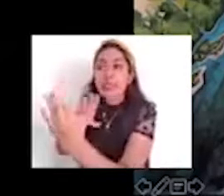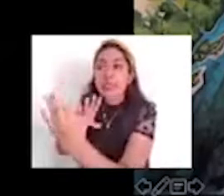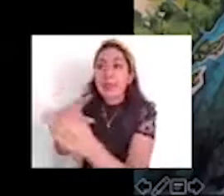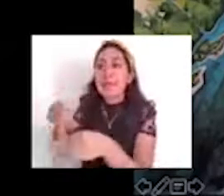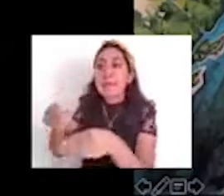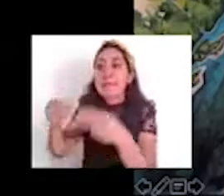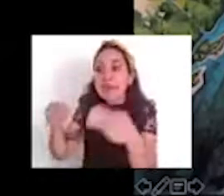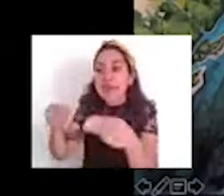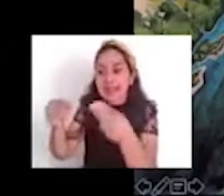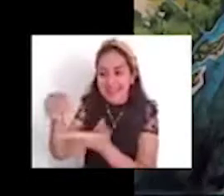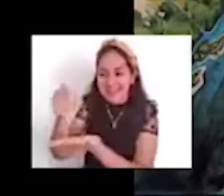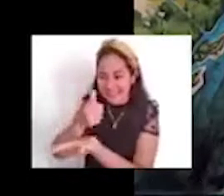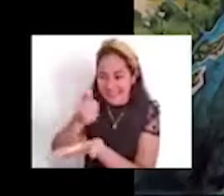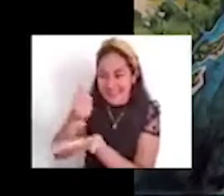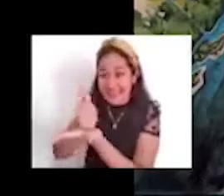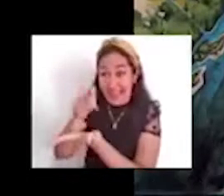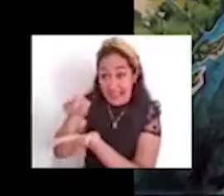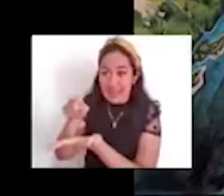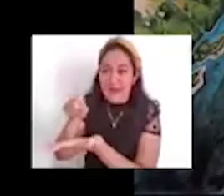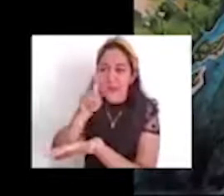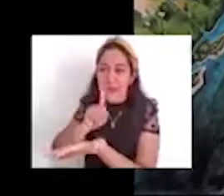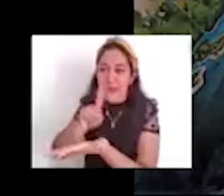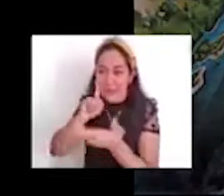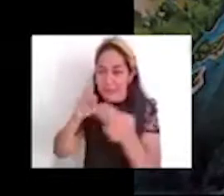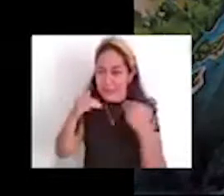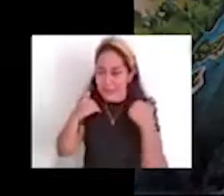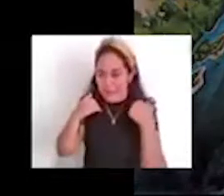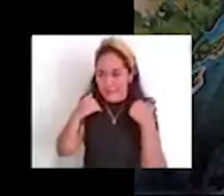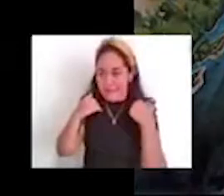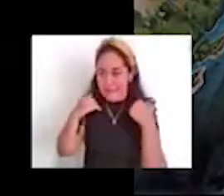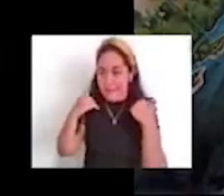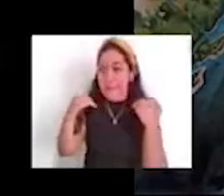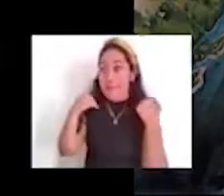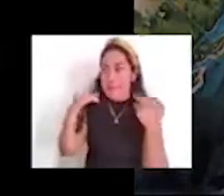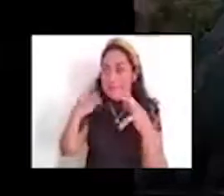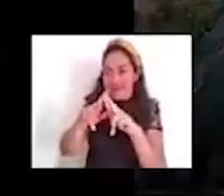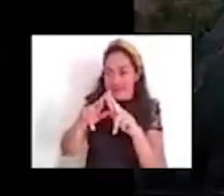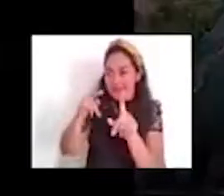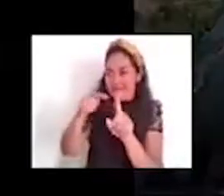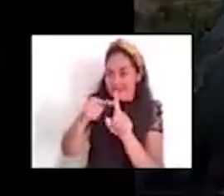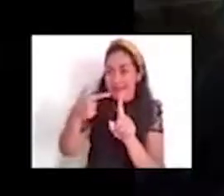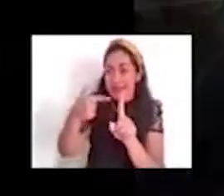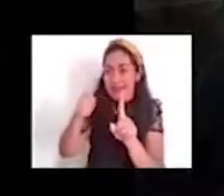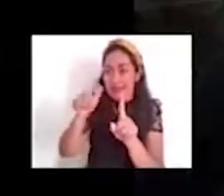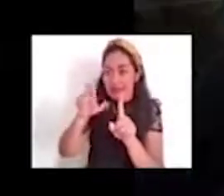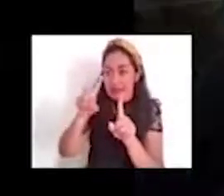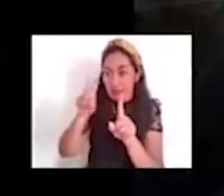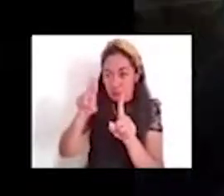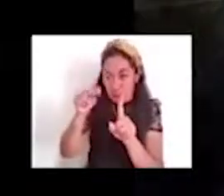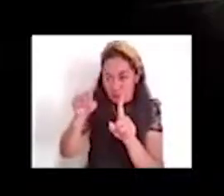decía la maestra Garduño, es una de las grandes